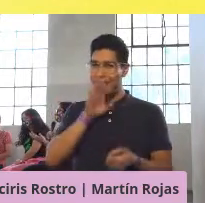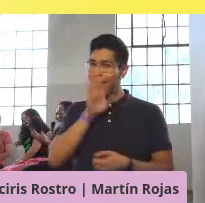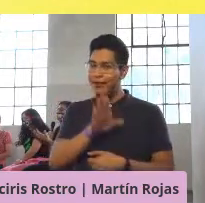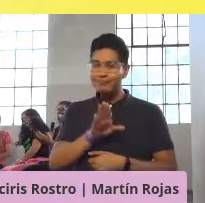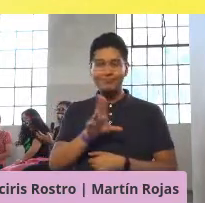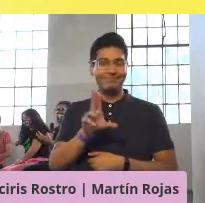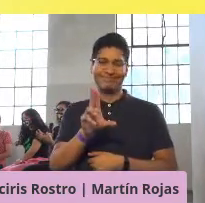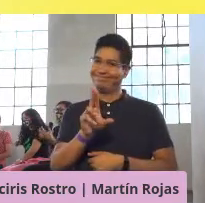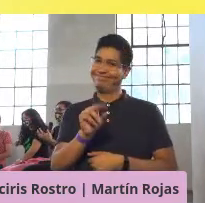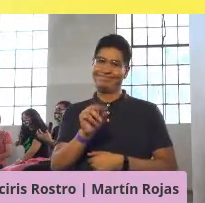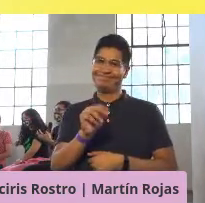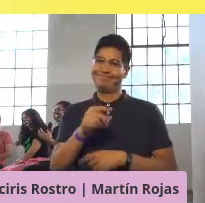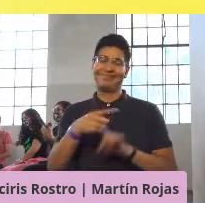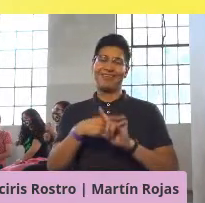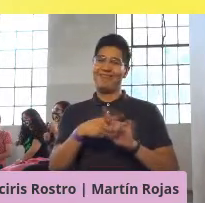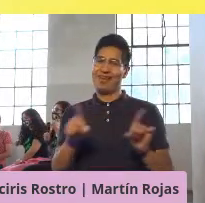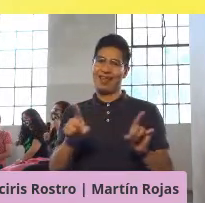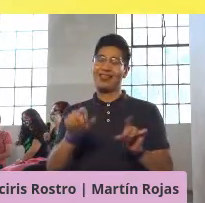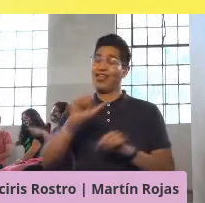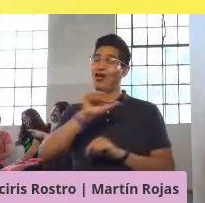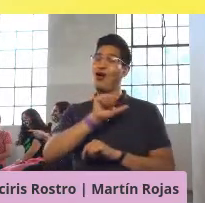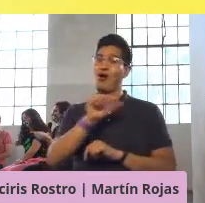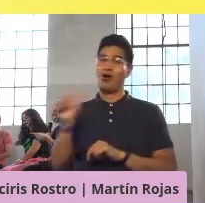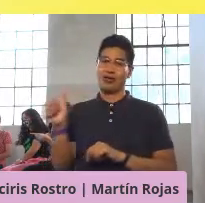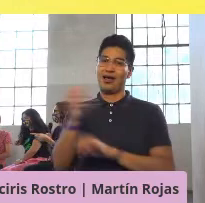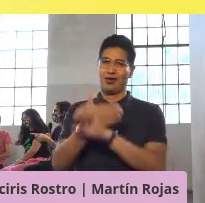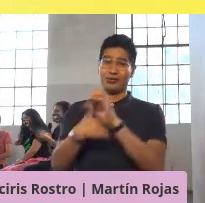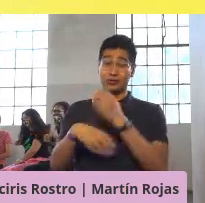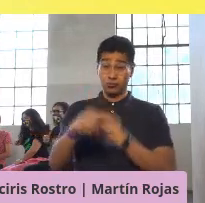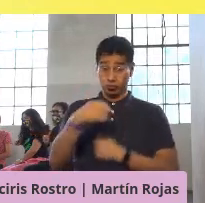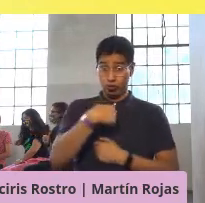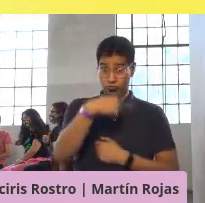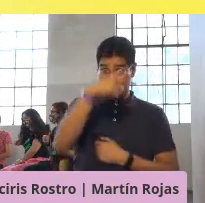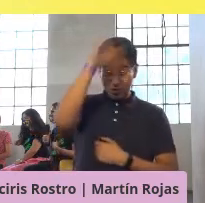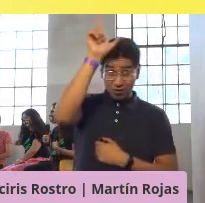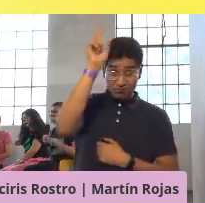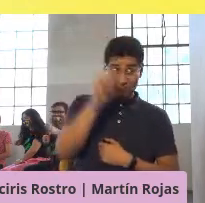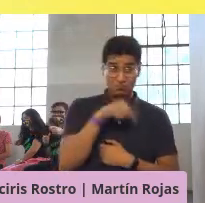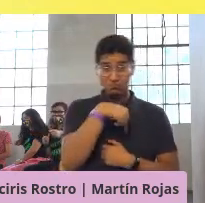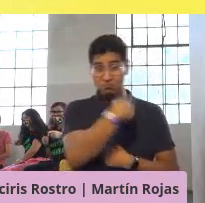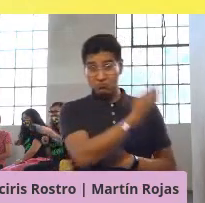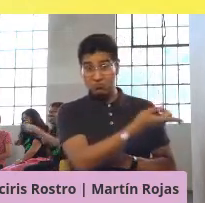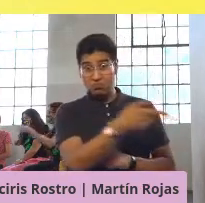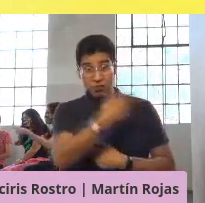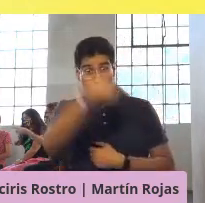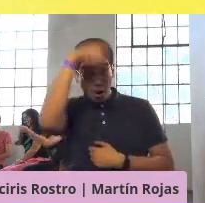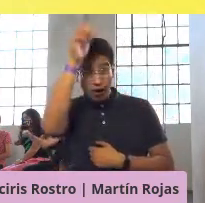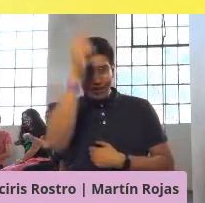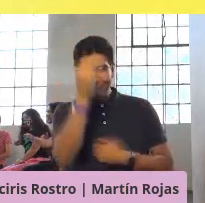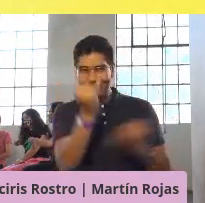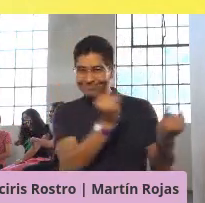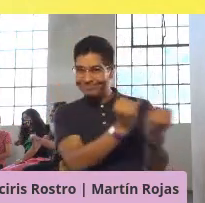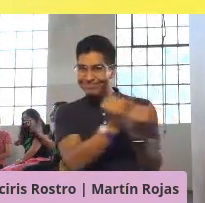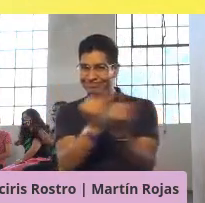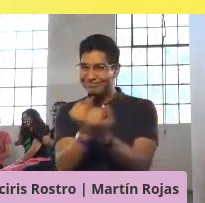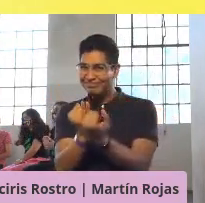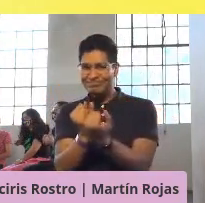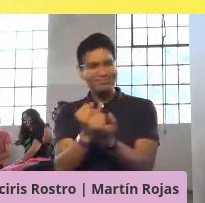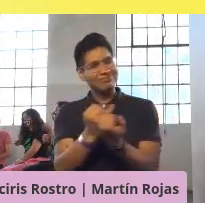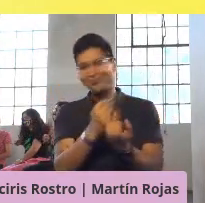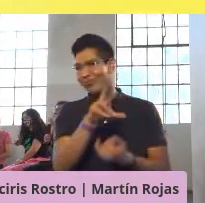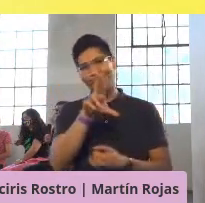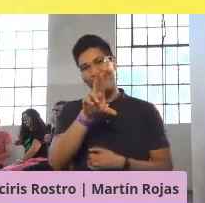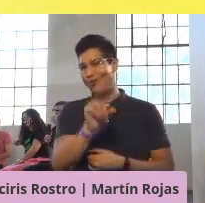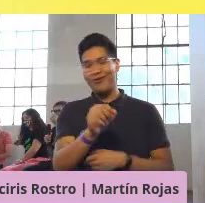muchísimo más arriba, ¿no? Entonces, tú no eres la loca. No, yo tampoco estoy loca. Ni ella está loca, ni ella está loca, ni ella está loca. O